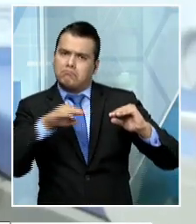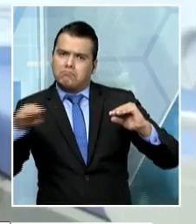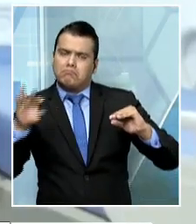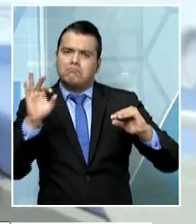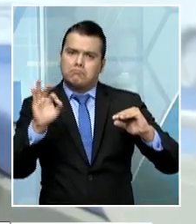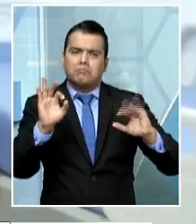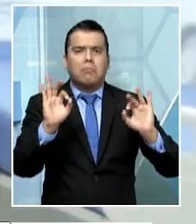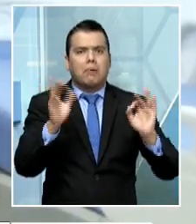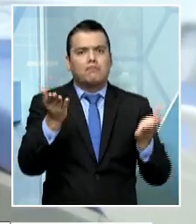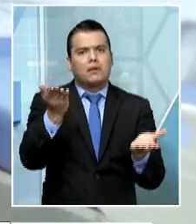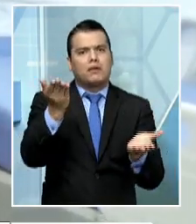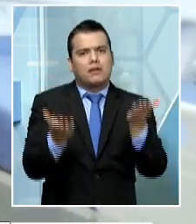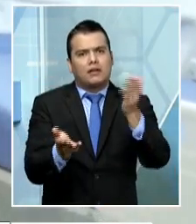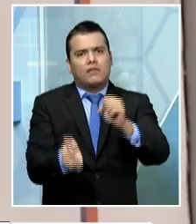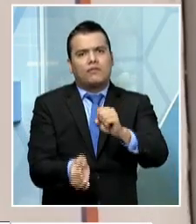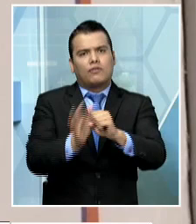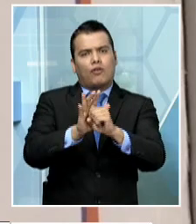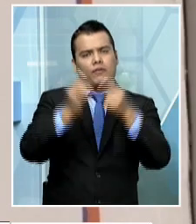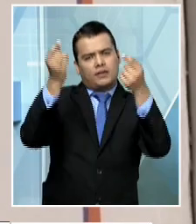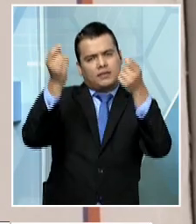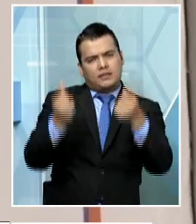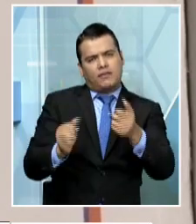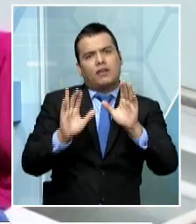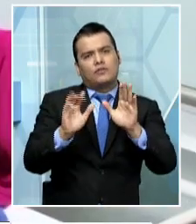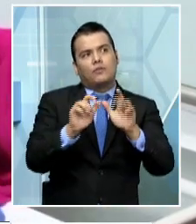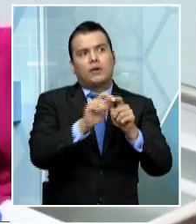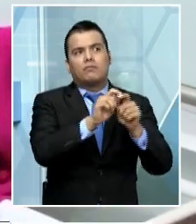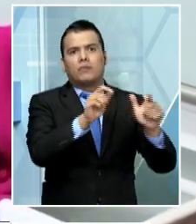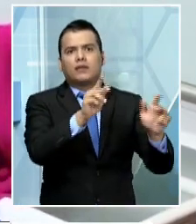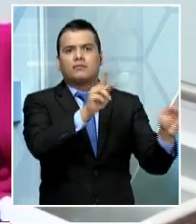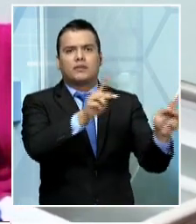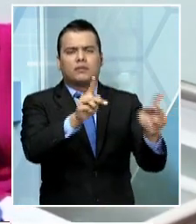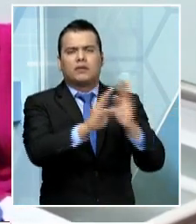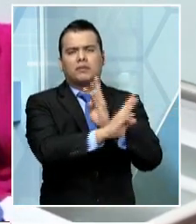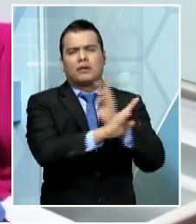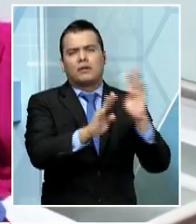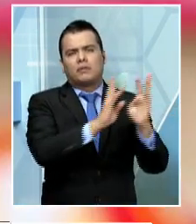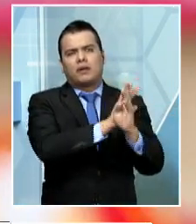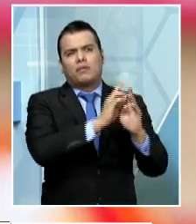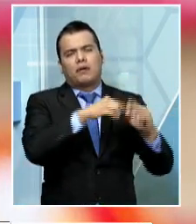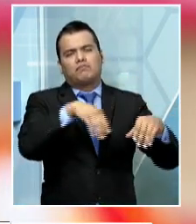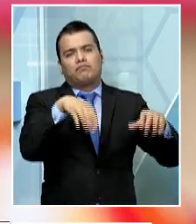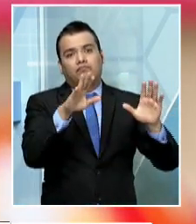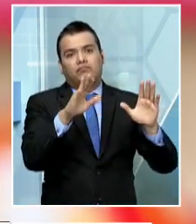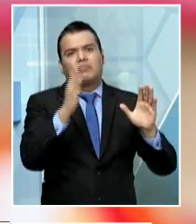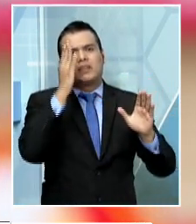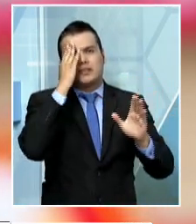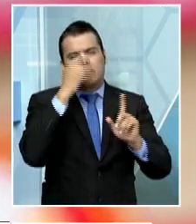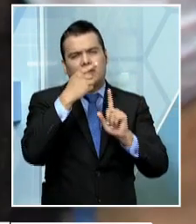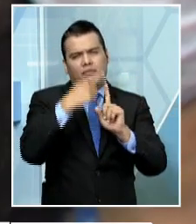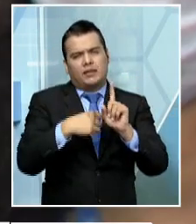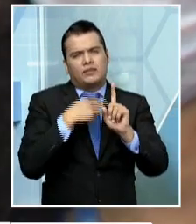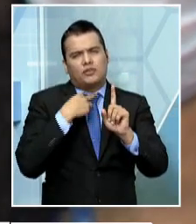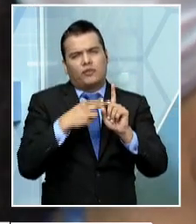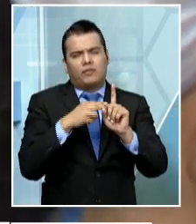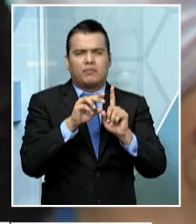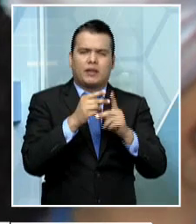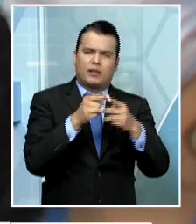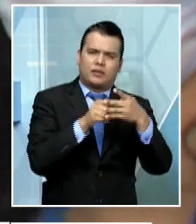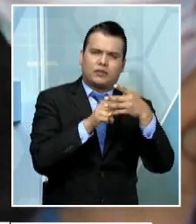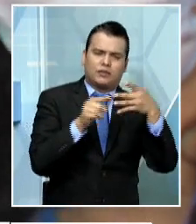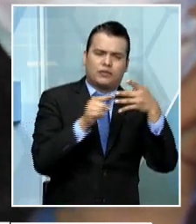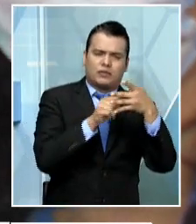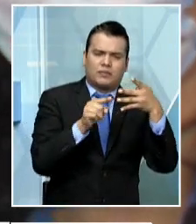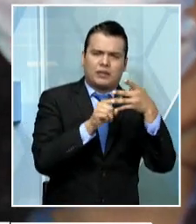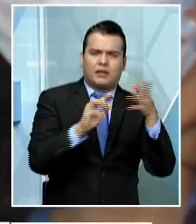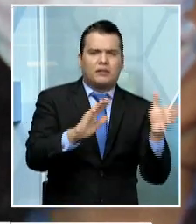en el promedio. Sin embargo, con más personas en las calles, las autoridades médicas esperan un incremento de casos a mediados de noviembre. Tenemos un